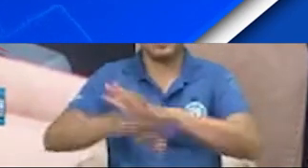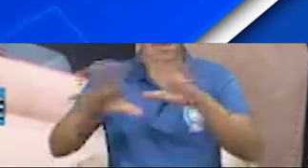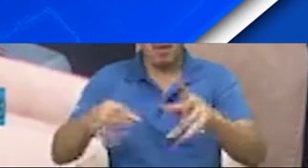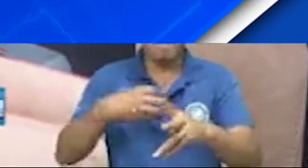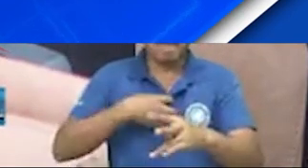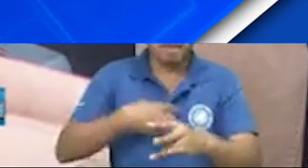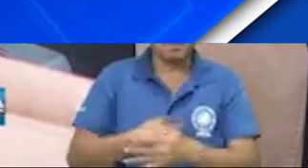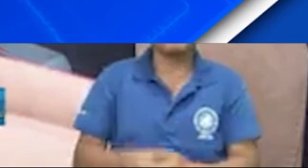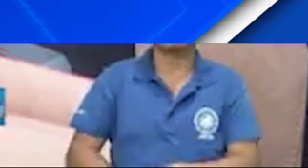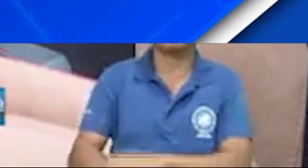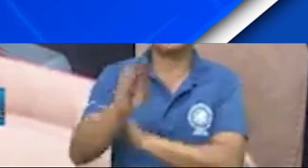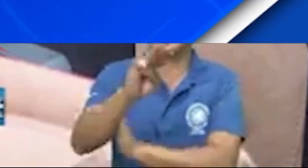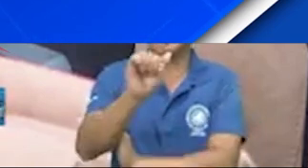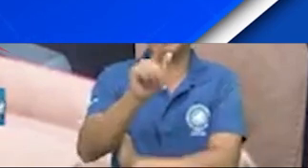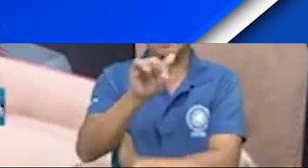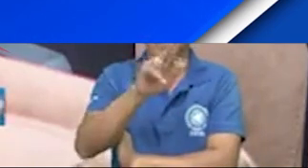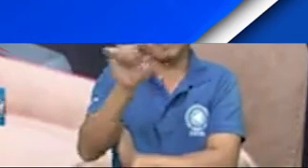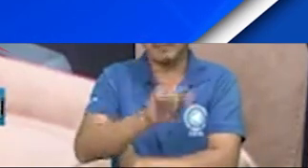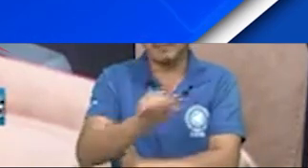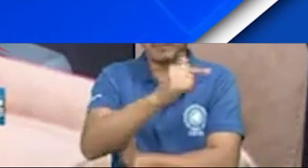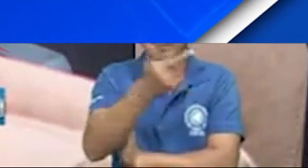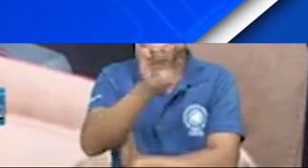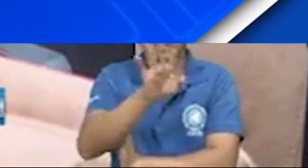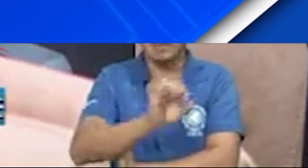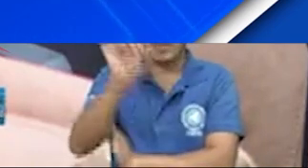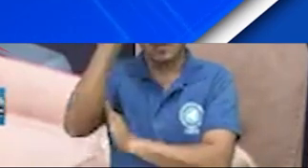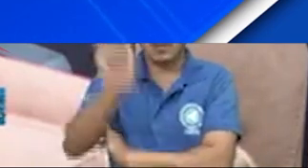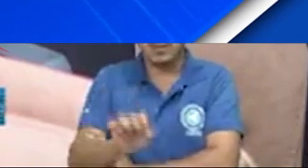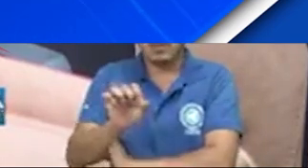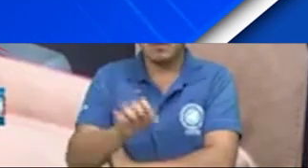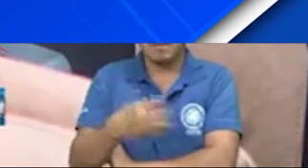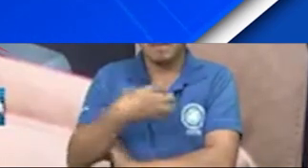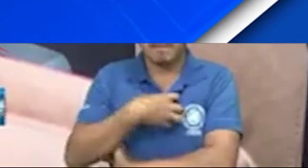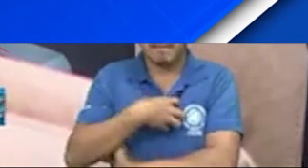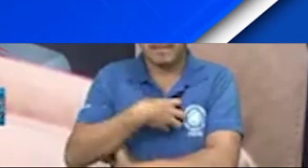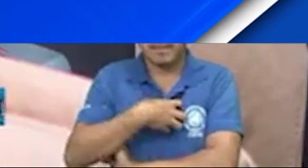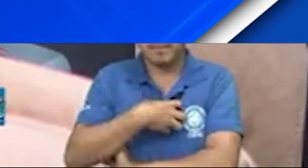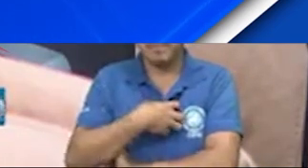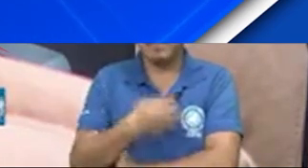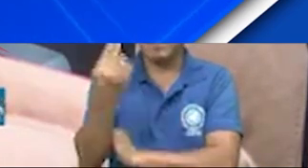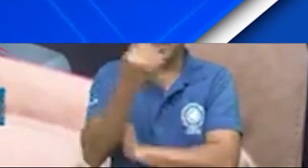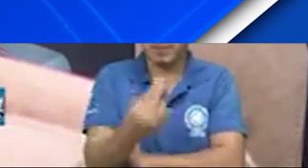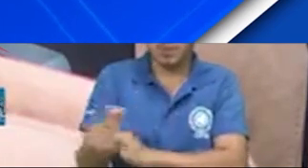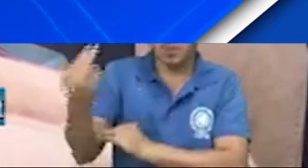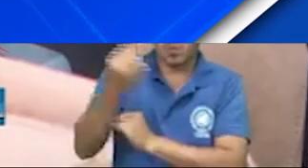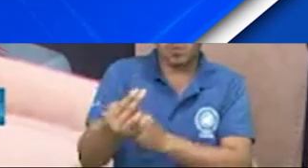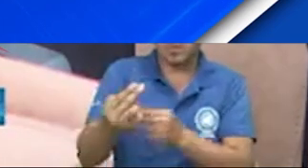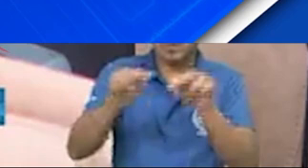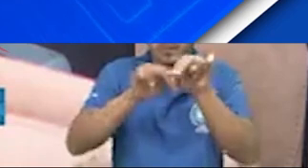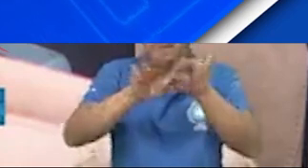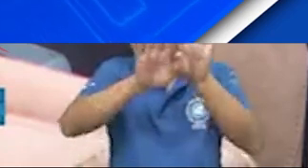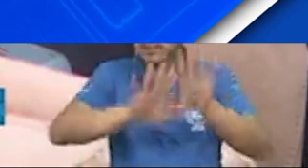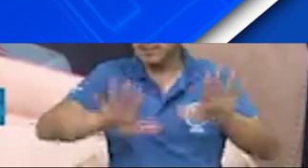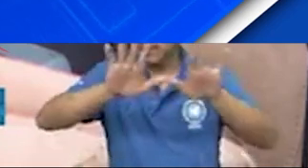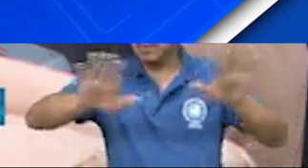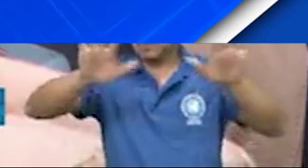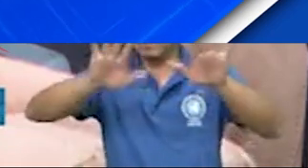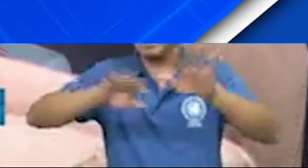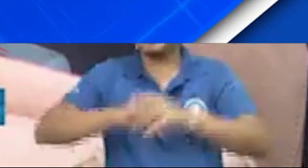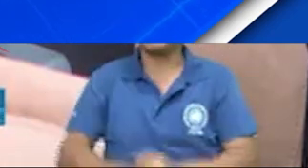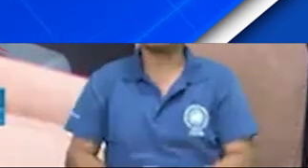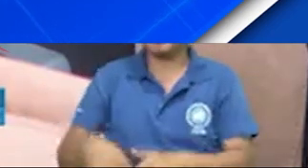de generación actual del 74% de generación a base de fuentes renovables.